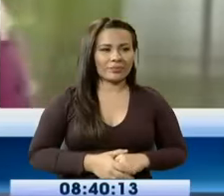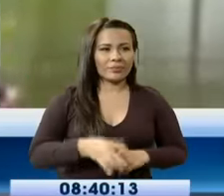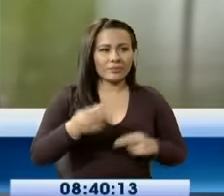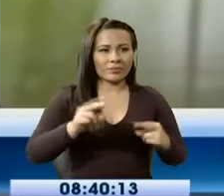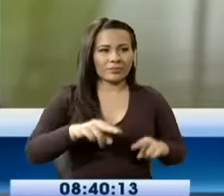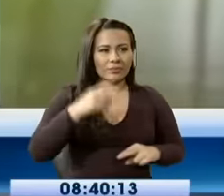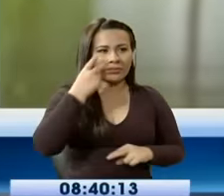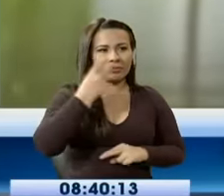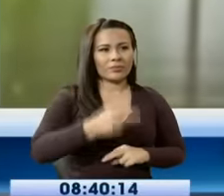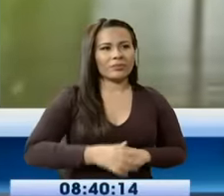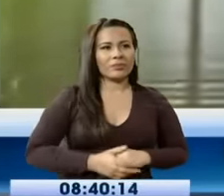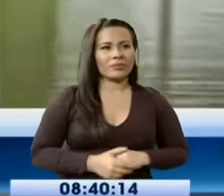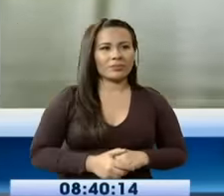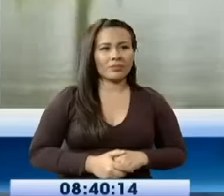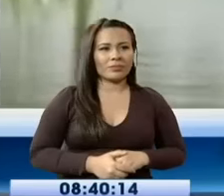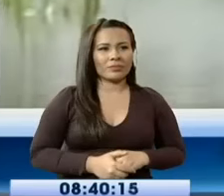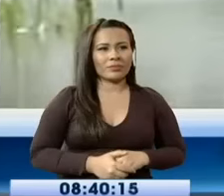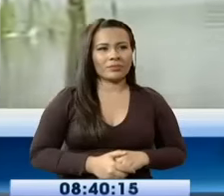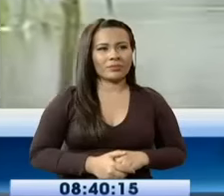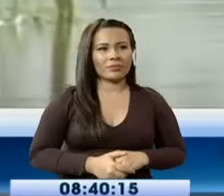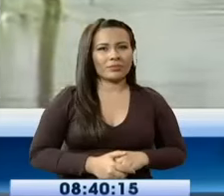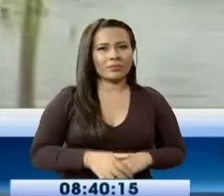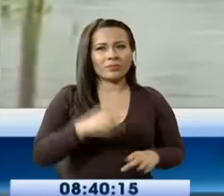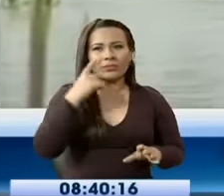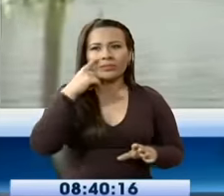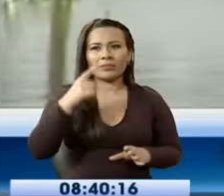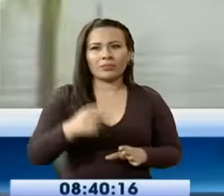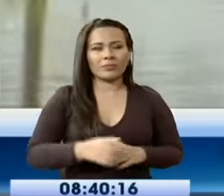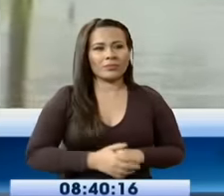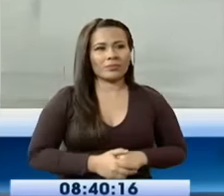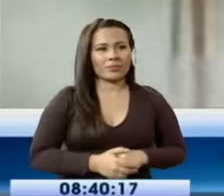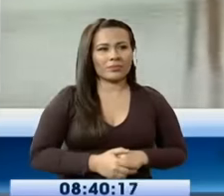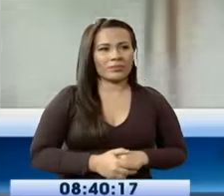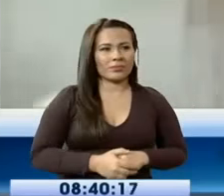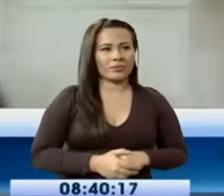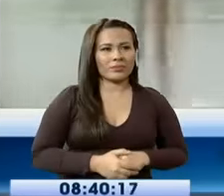supuesto ir a los albergues, que es lo que se espera,